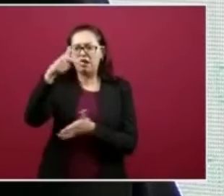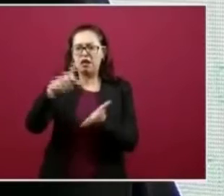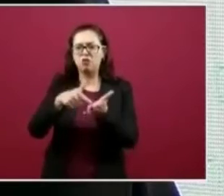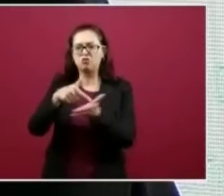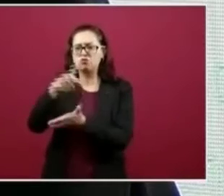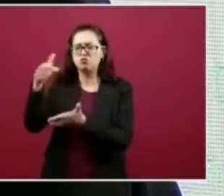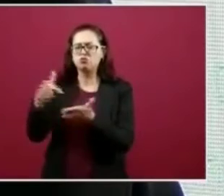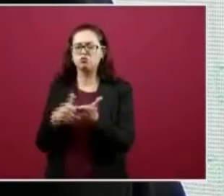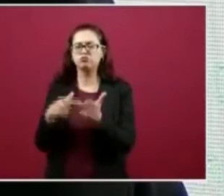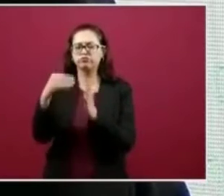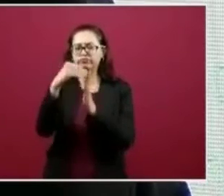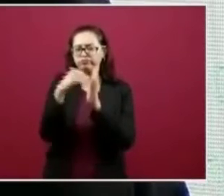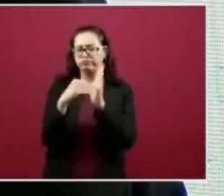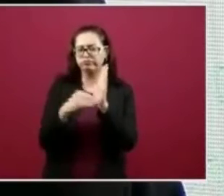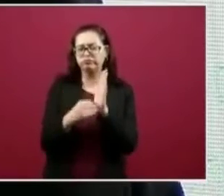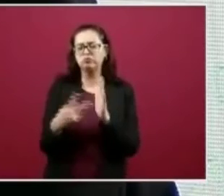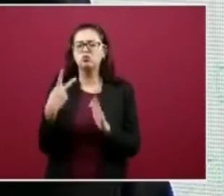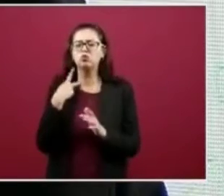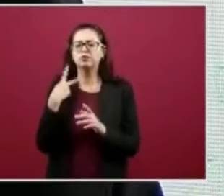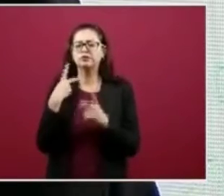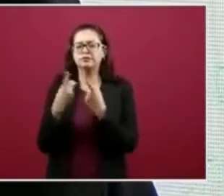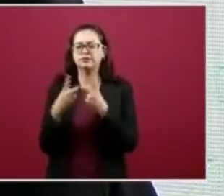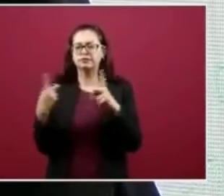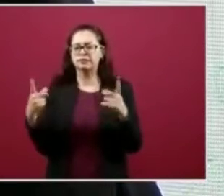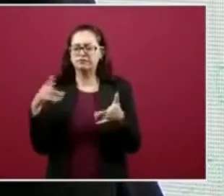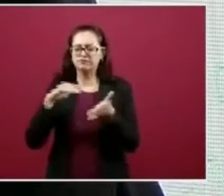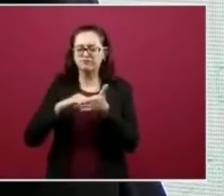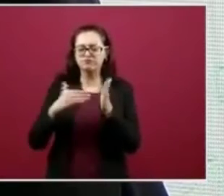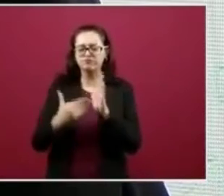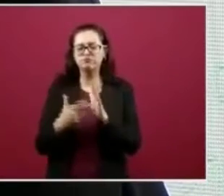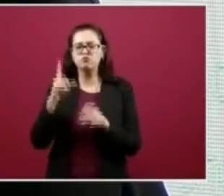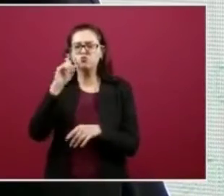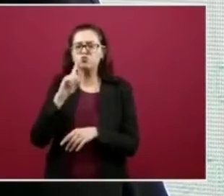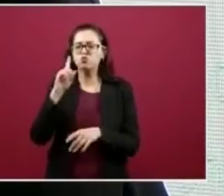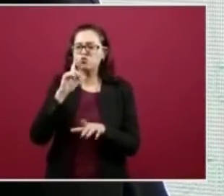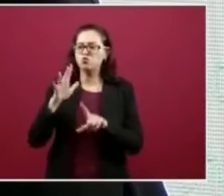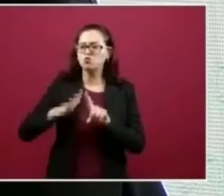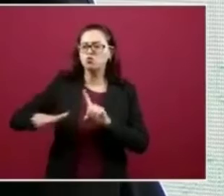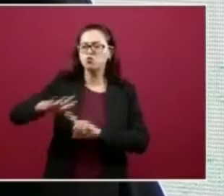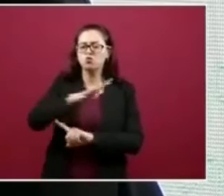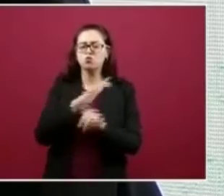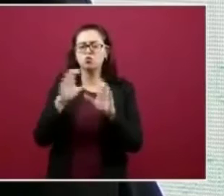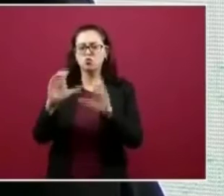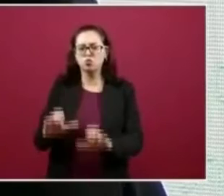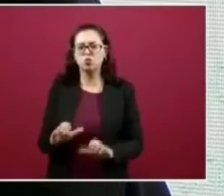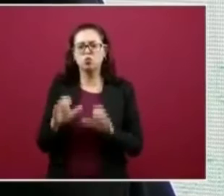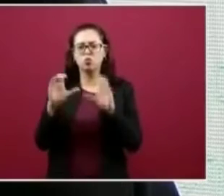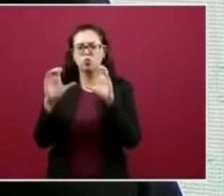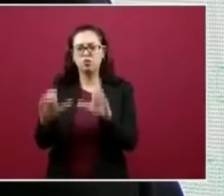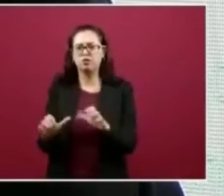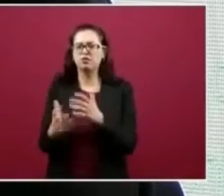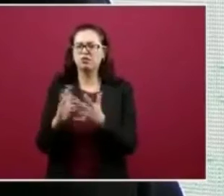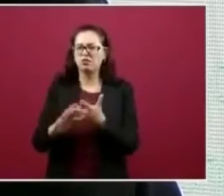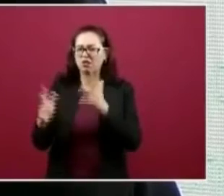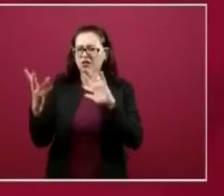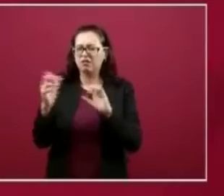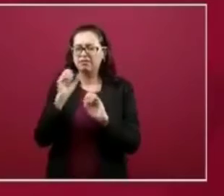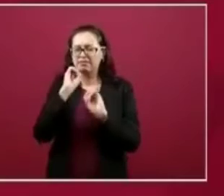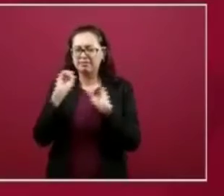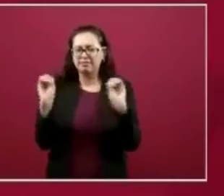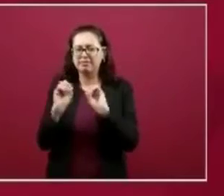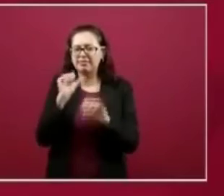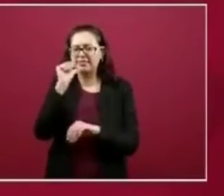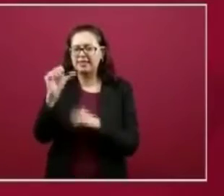de desarrollo urbano, con una estrategia de ciudades seguras y espacios libres de violencia, en coordinación